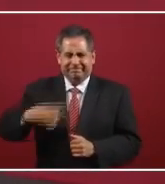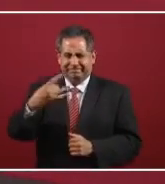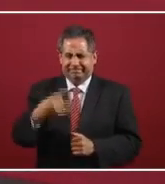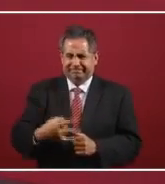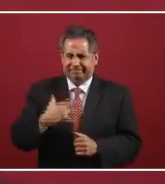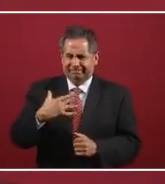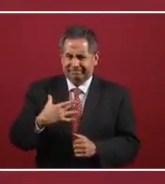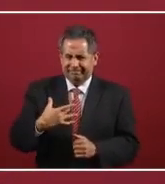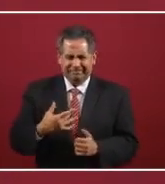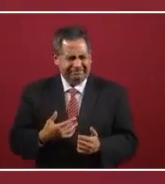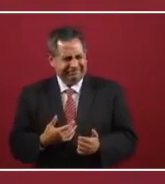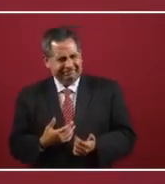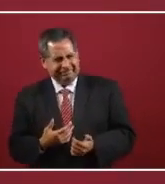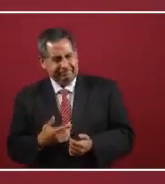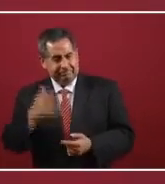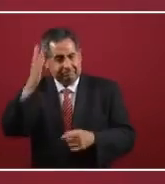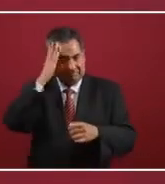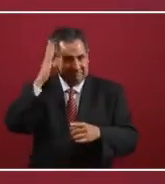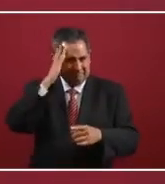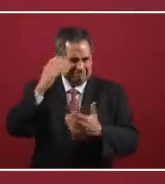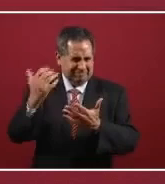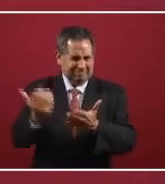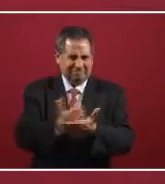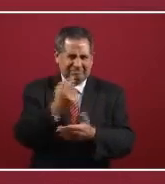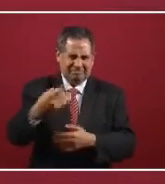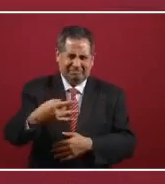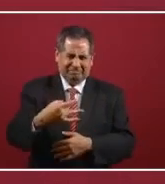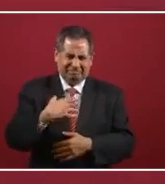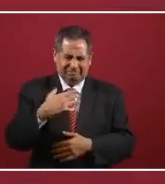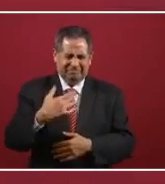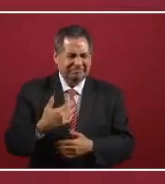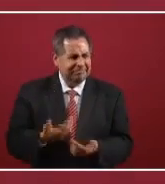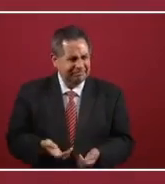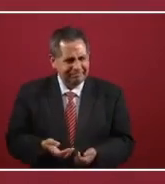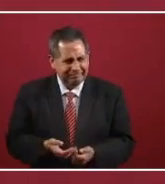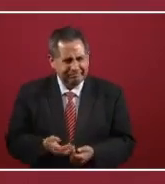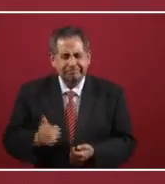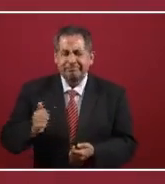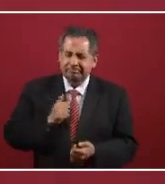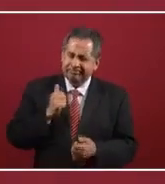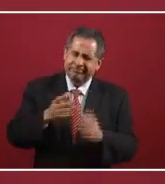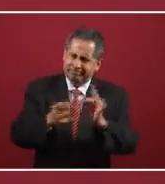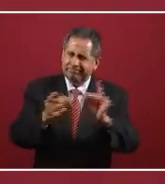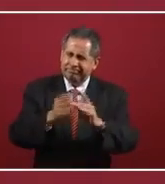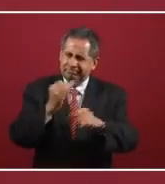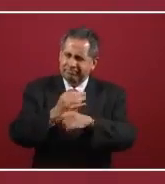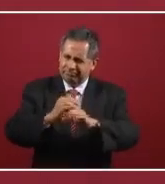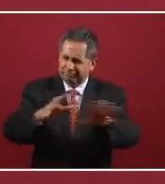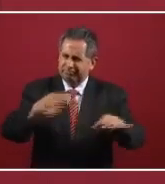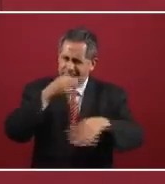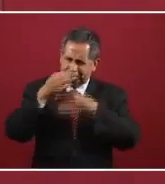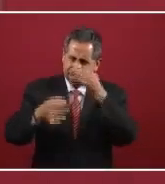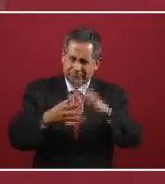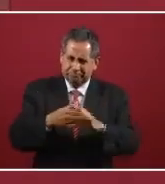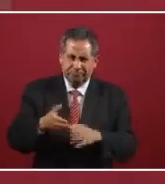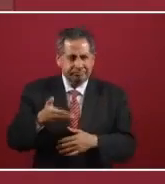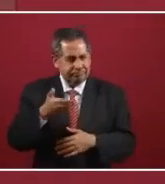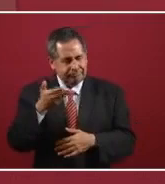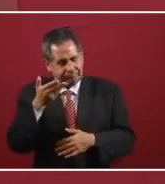o el líder del sindicato. Aprovecho para pedirle